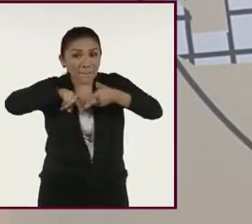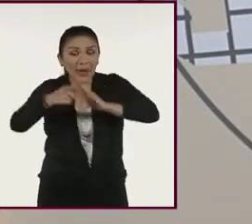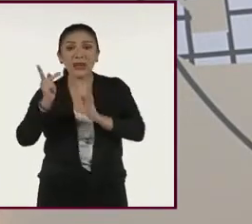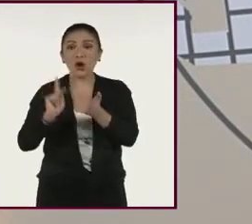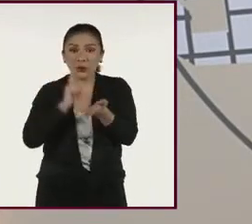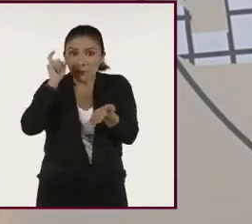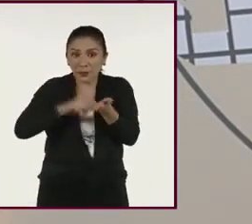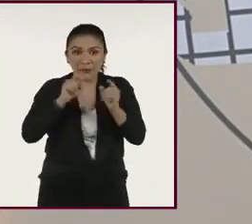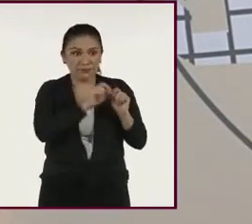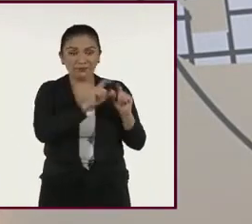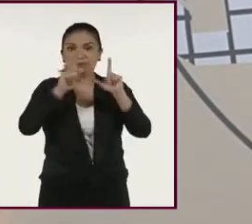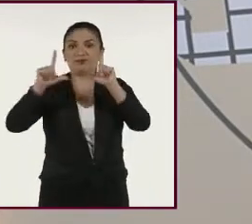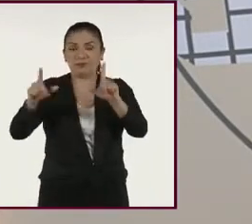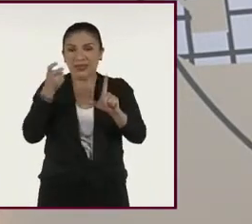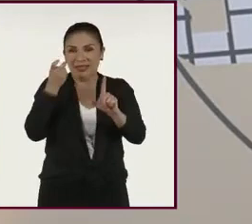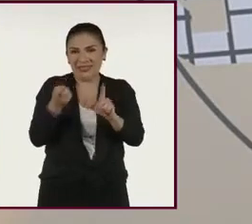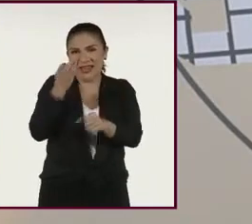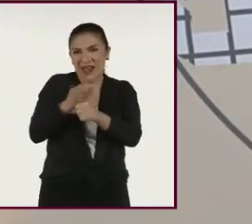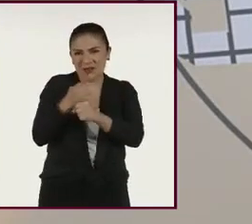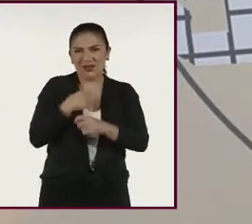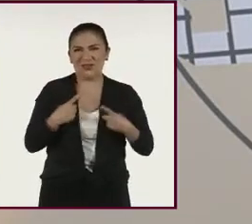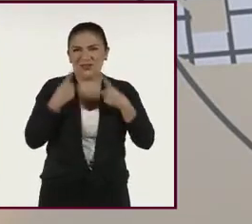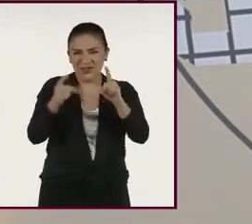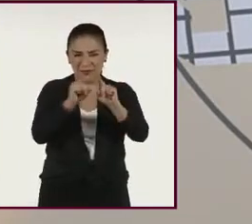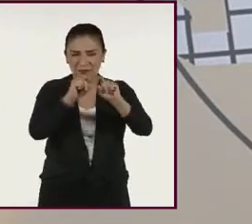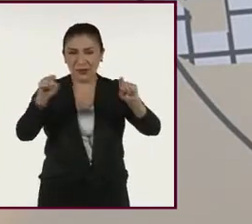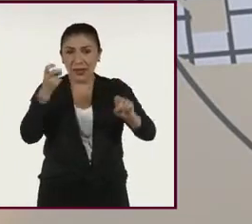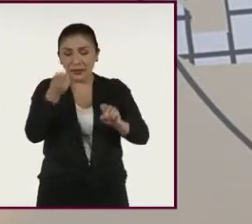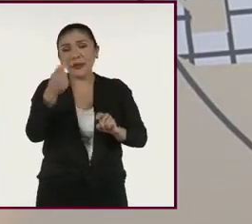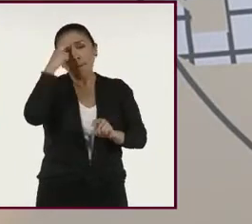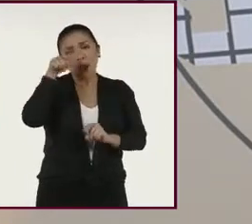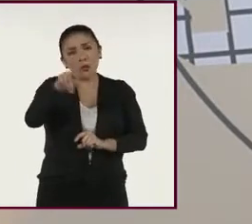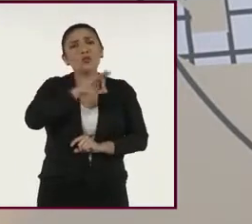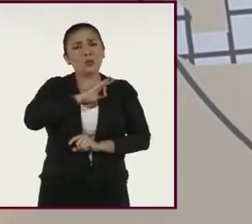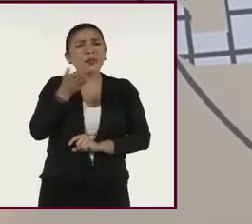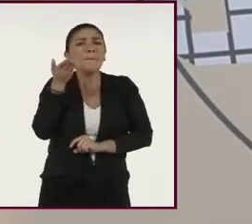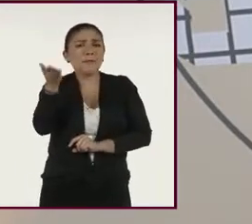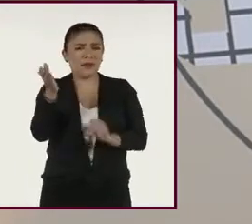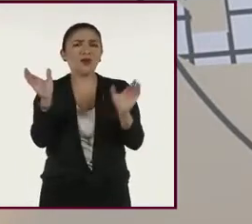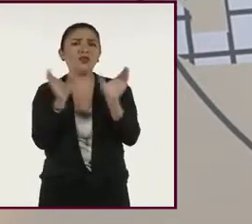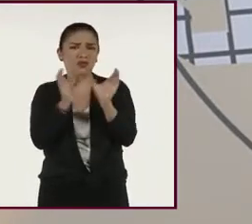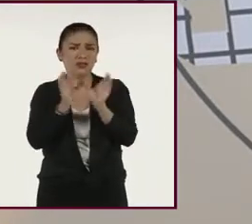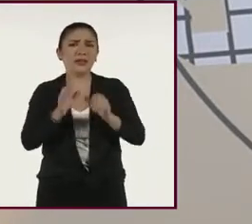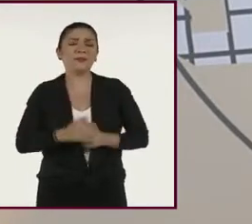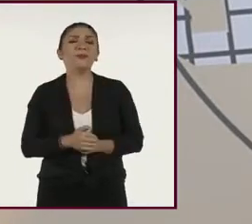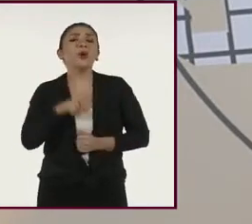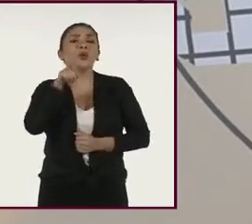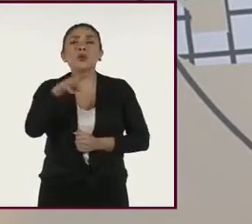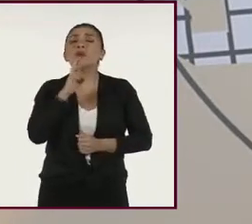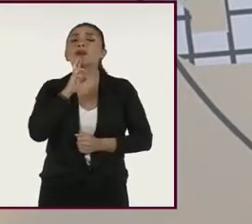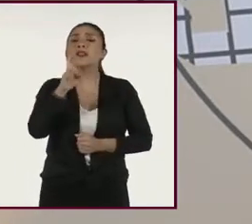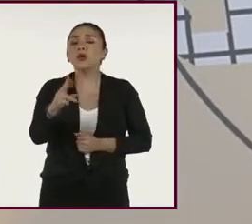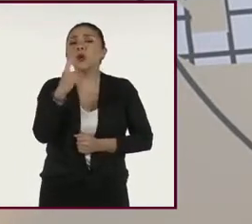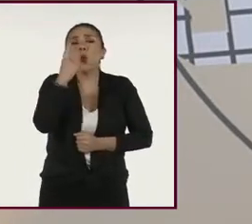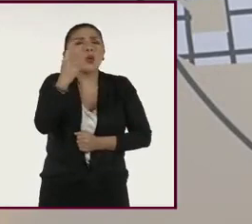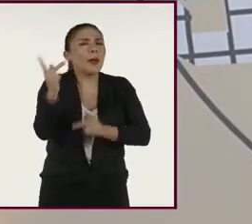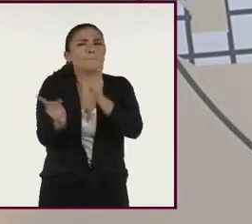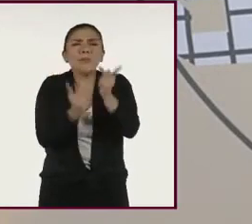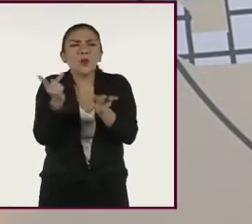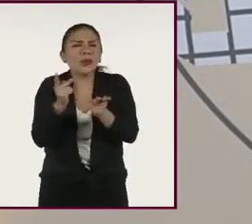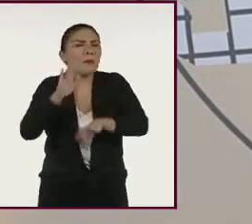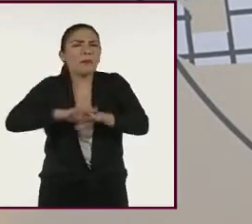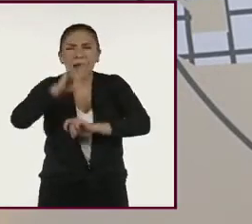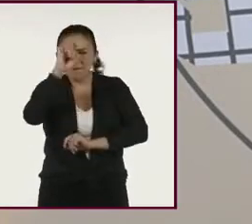sesión nuevamente en el enlace que estamos proporcionando para solicitar su constancia. Van a responder a una pregunta